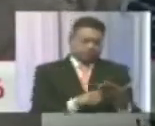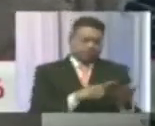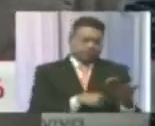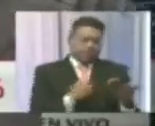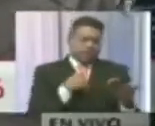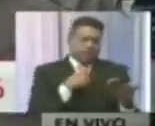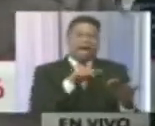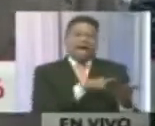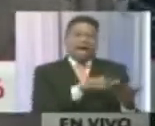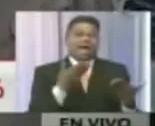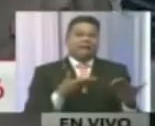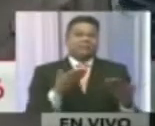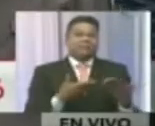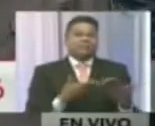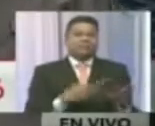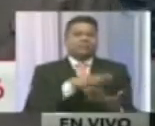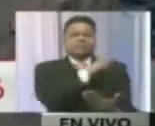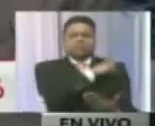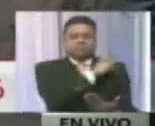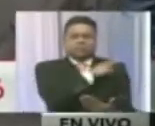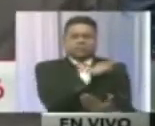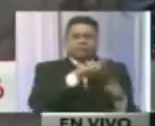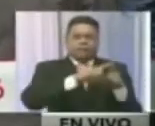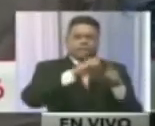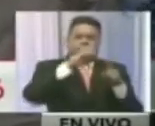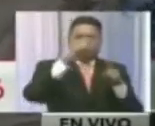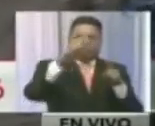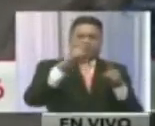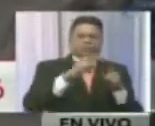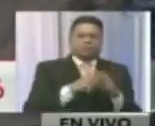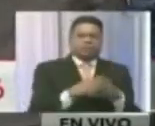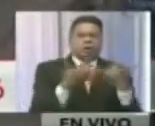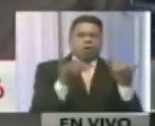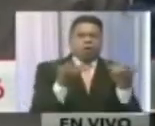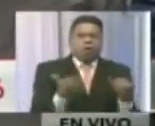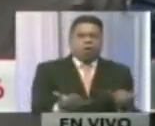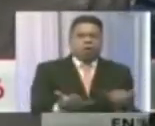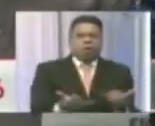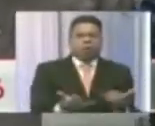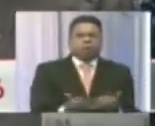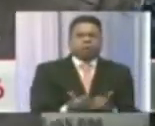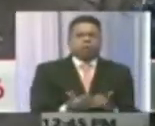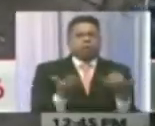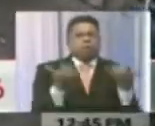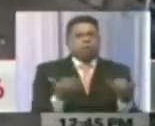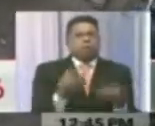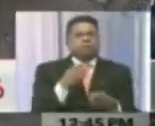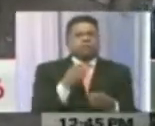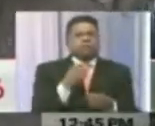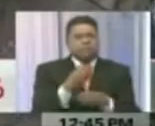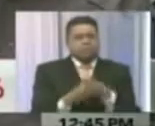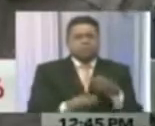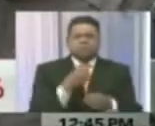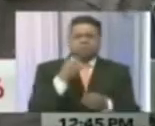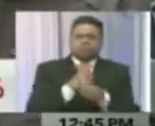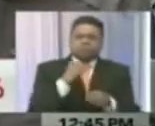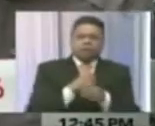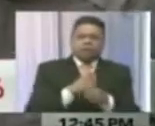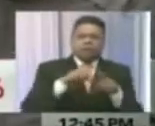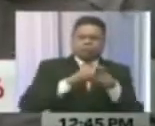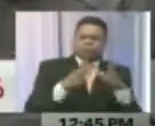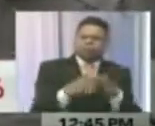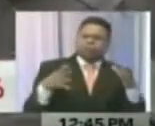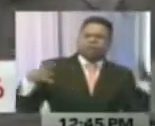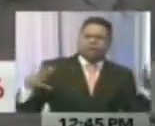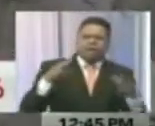en mi carácter de presidente venezolano del teleférico, estamos hoy frente a una obra de una magnitud inmensa para todos los